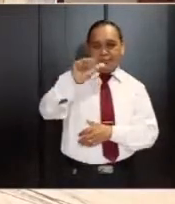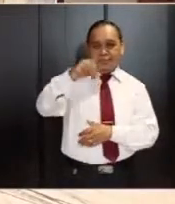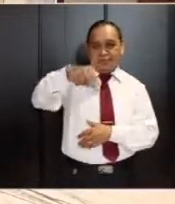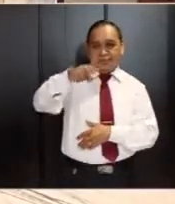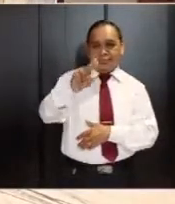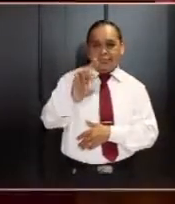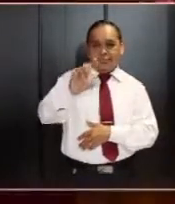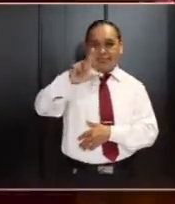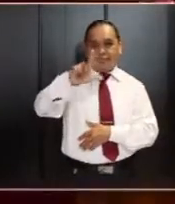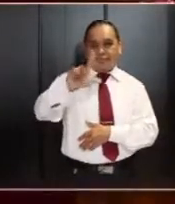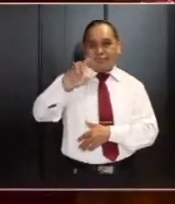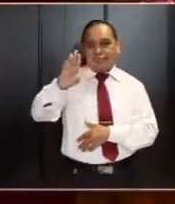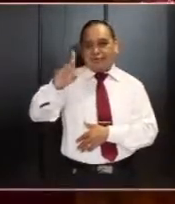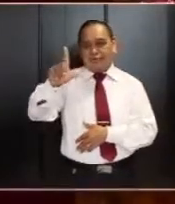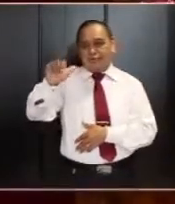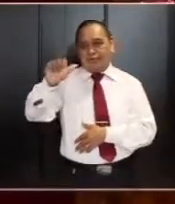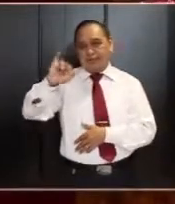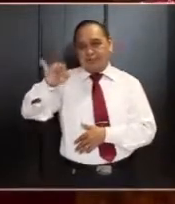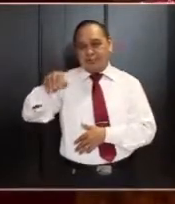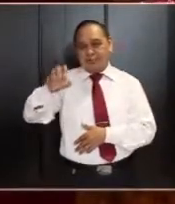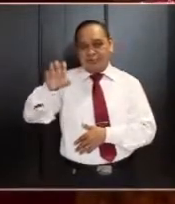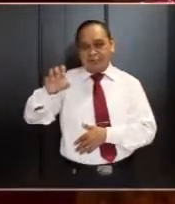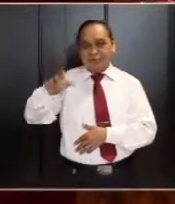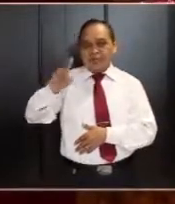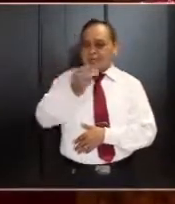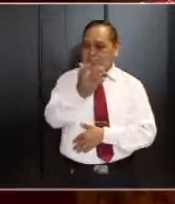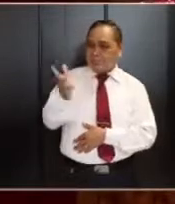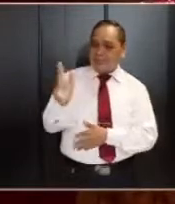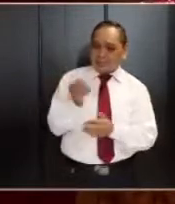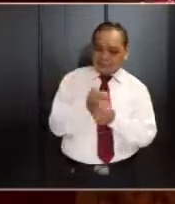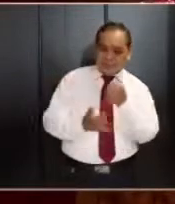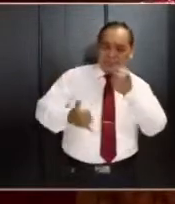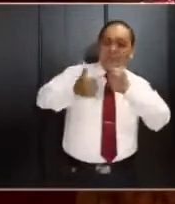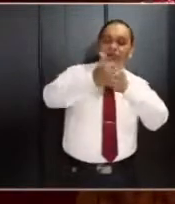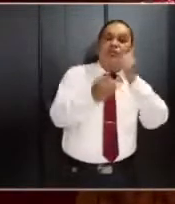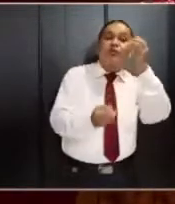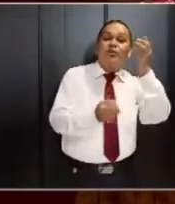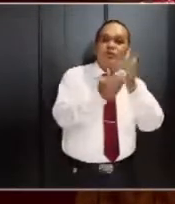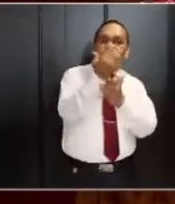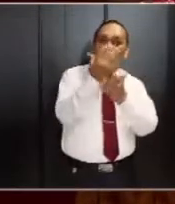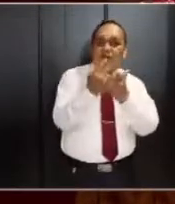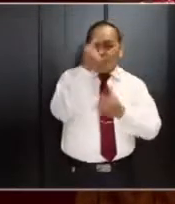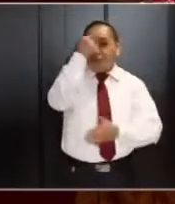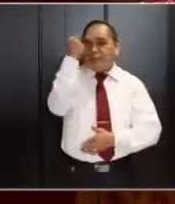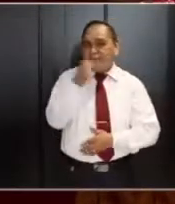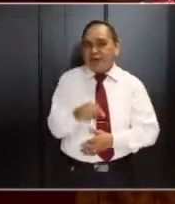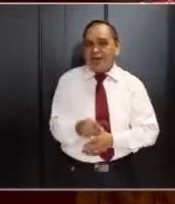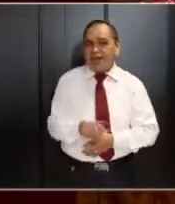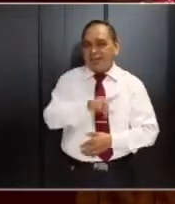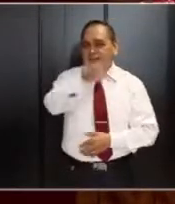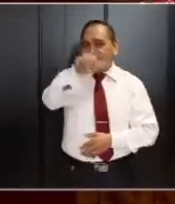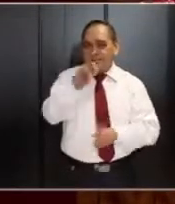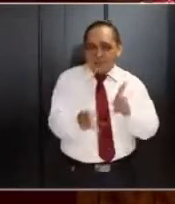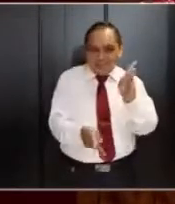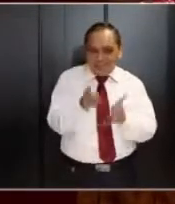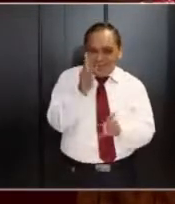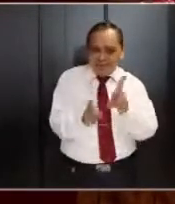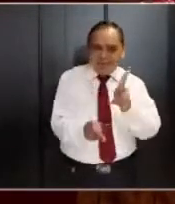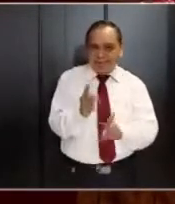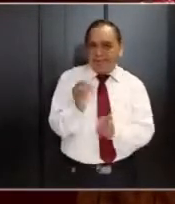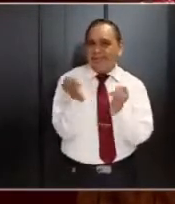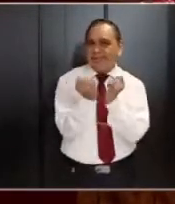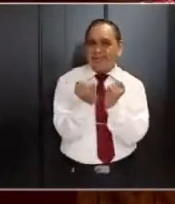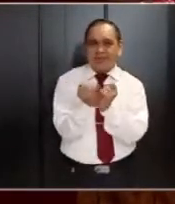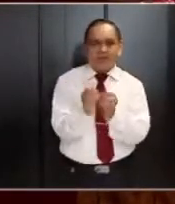para presentarnos de unos nuevos proyectos que pues queremos todavía afinar más para platicárselos, pero ya estamos